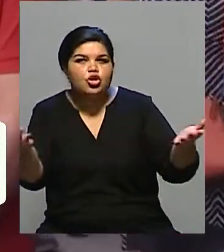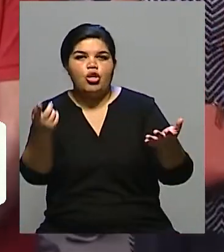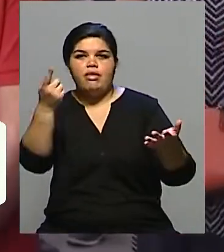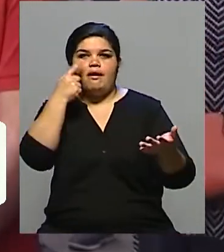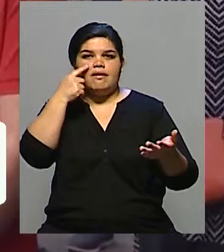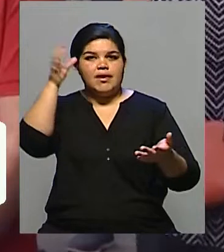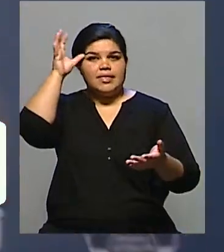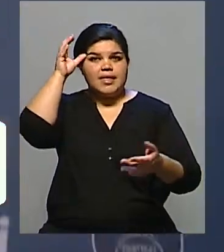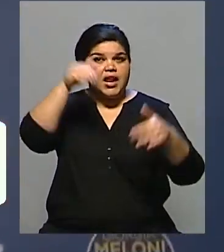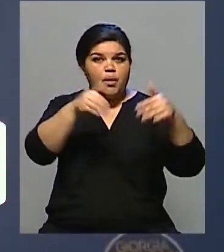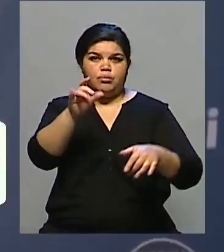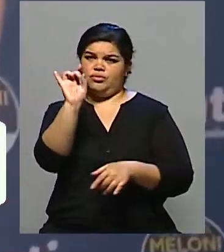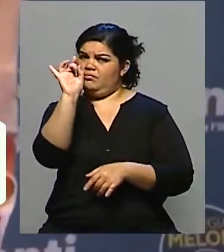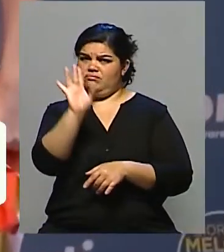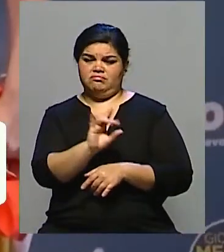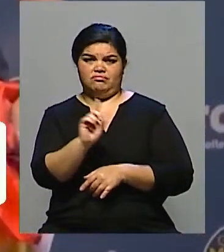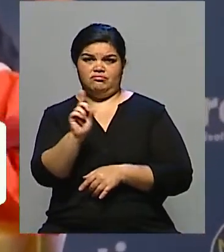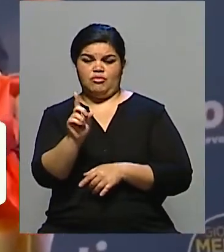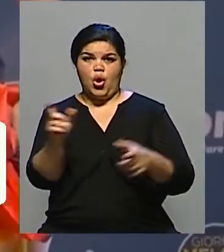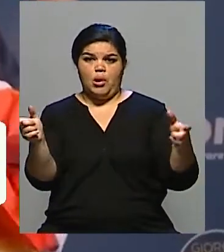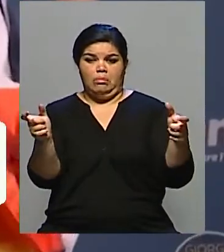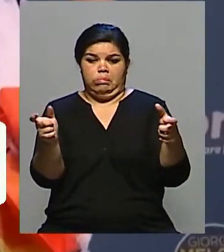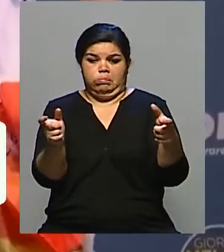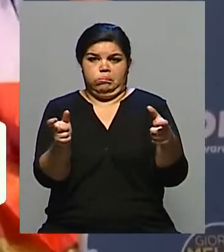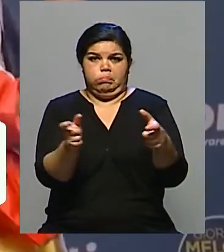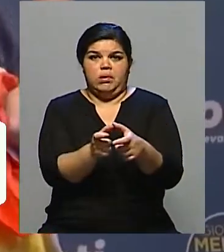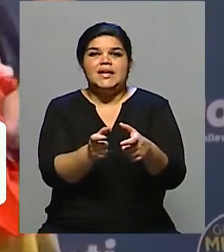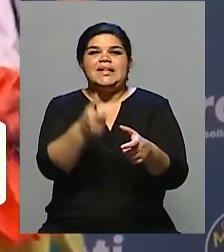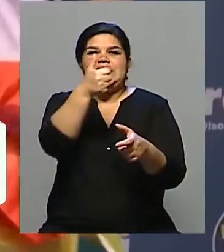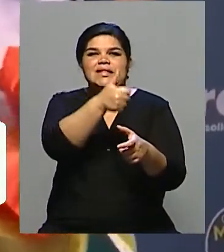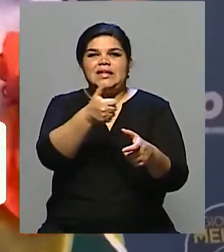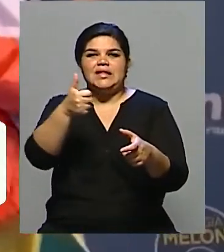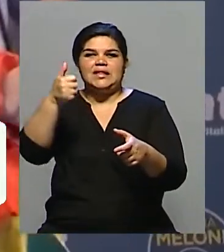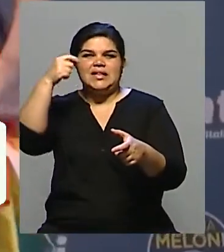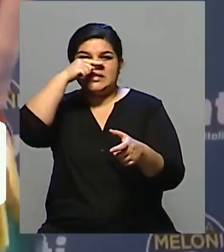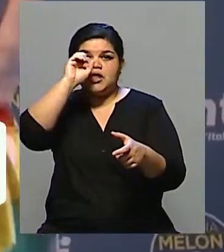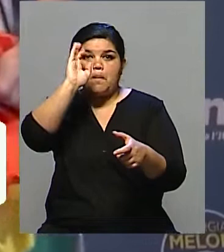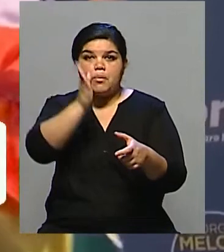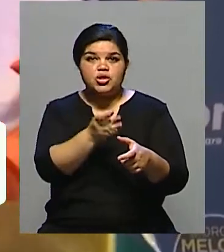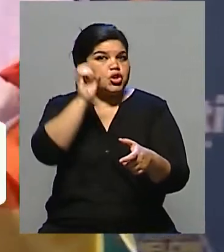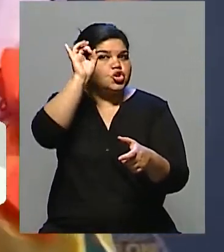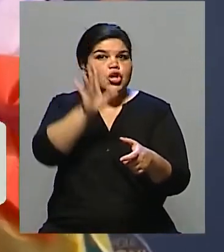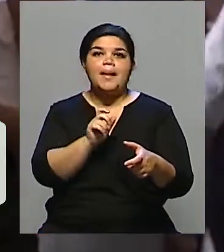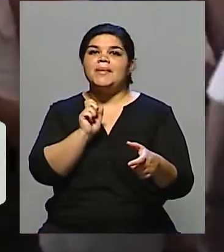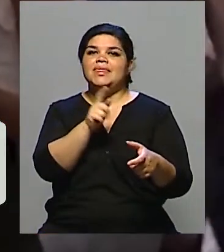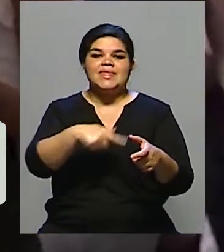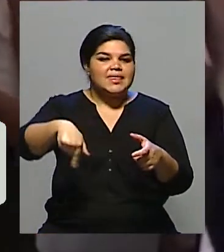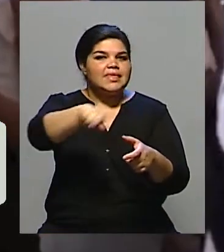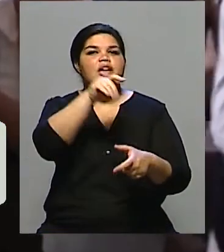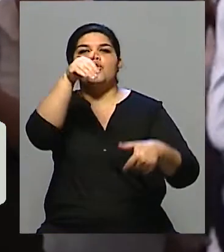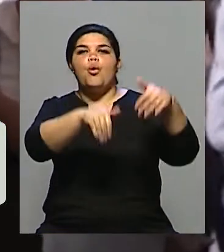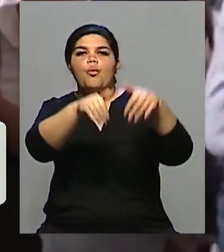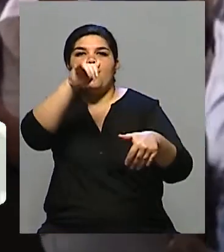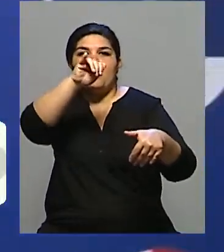63% de lo que tenían derecho, o sea, el porcentaje más bajo desde la creación de la República Italiana, hay